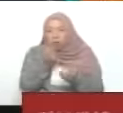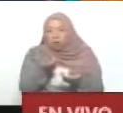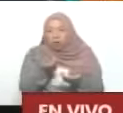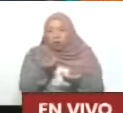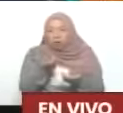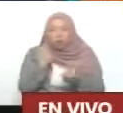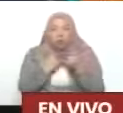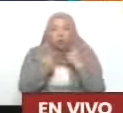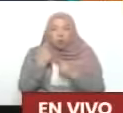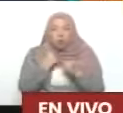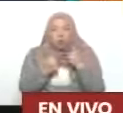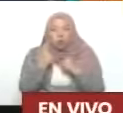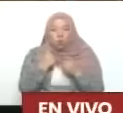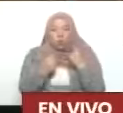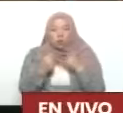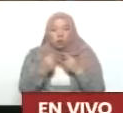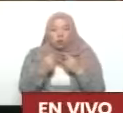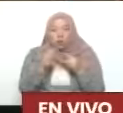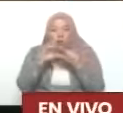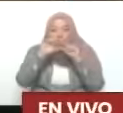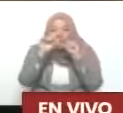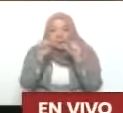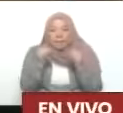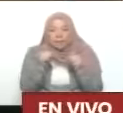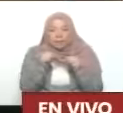Colores un poco de Shrek. Perejil.